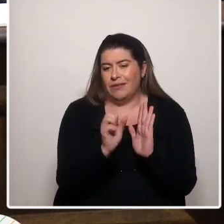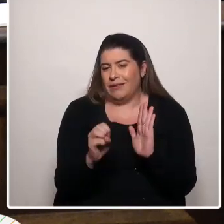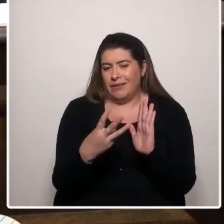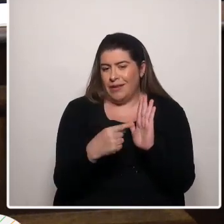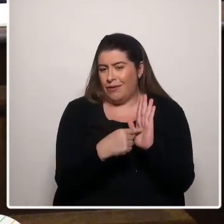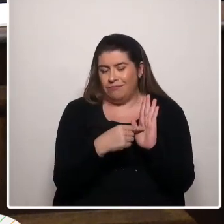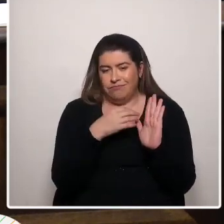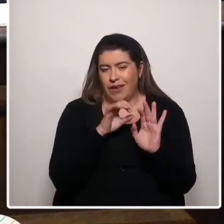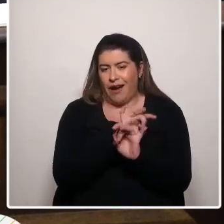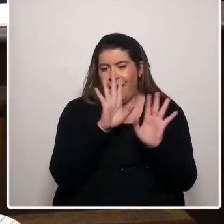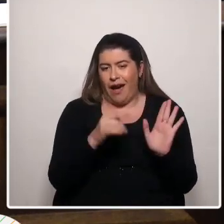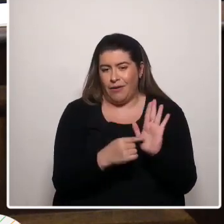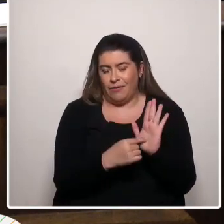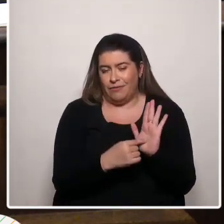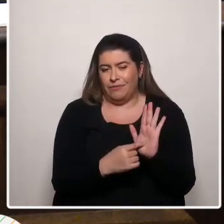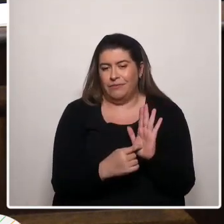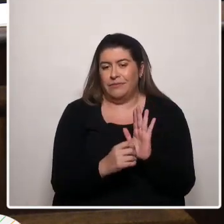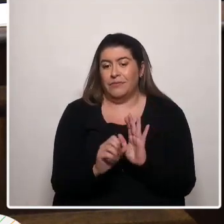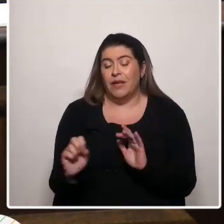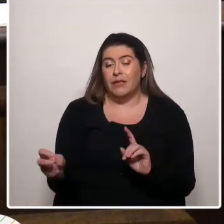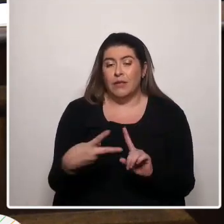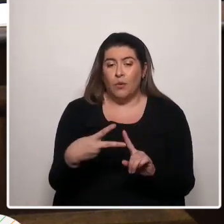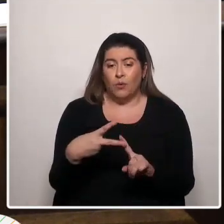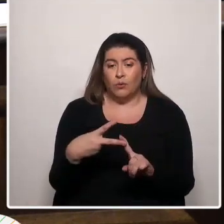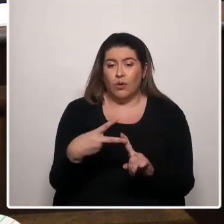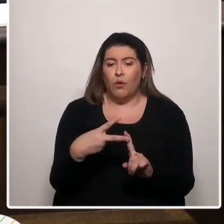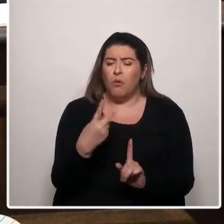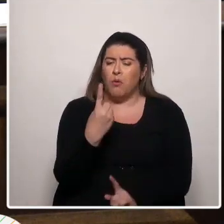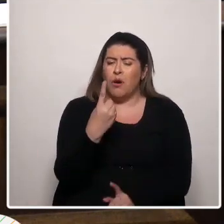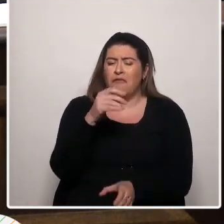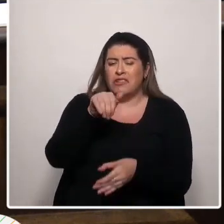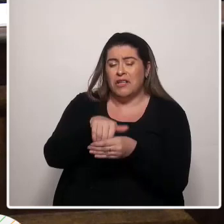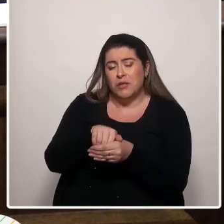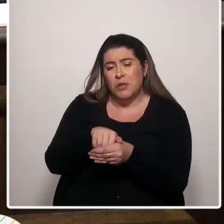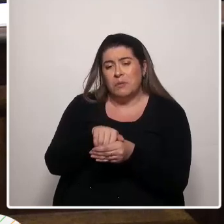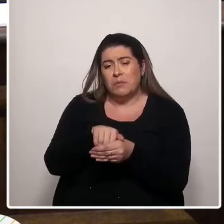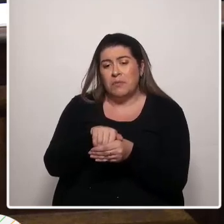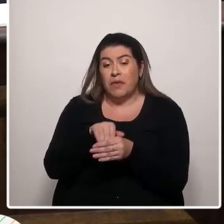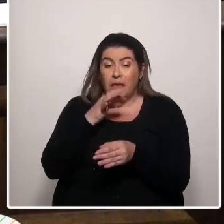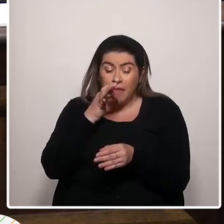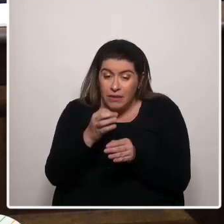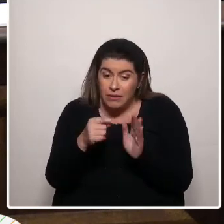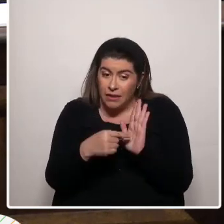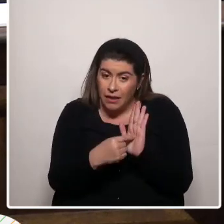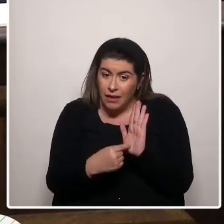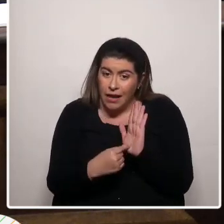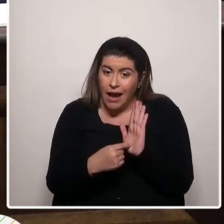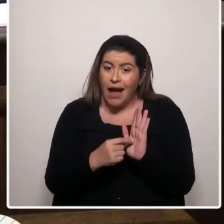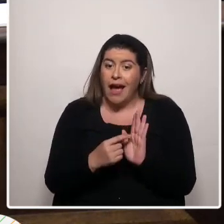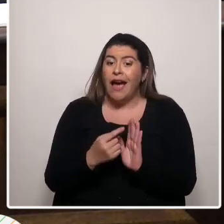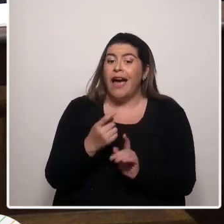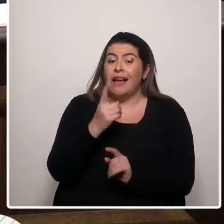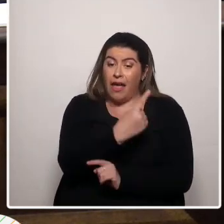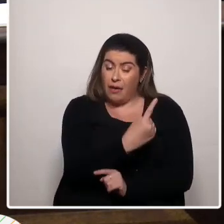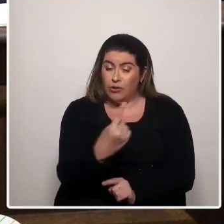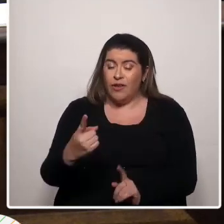3º. Lo segundo, respecto de una sola votación, dice expresamente, pues cada integrante deberá votar por dos personas, con lo